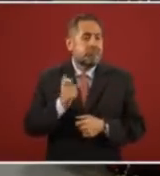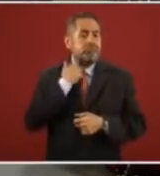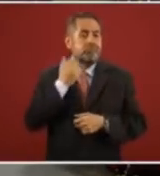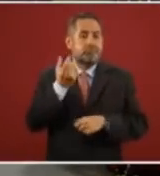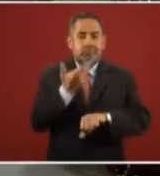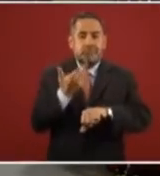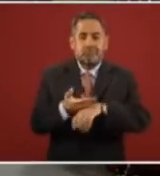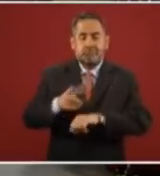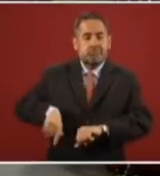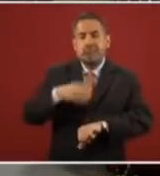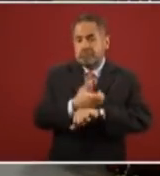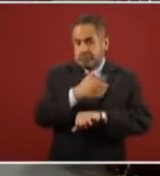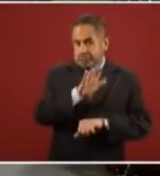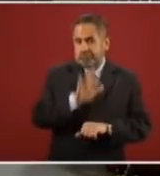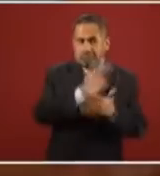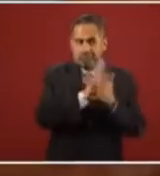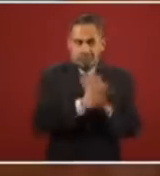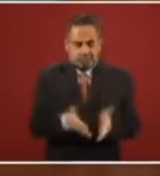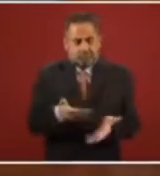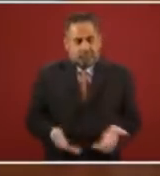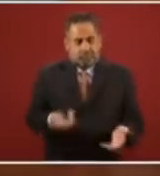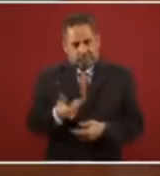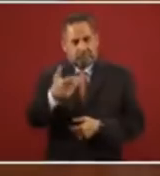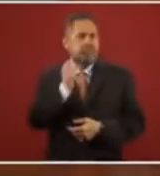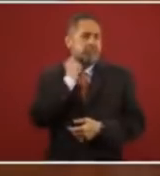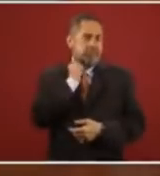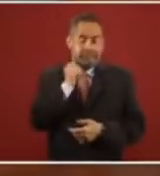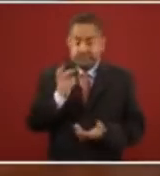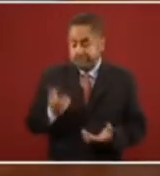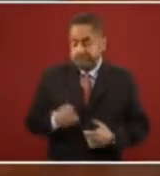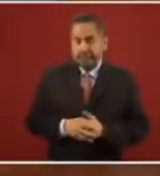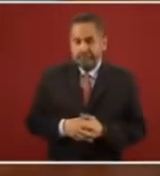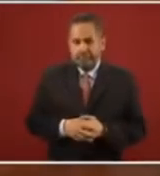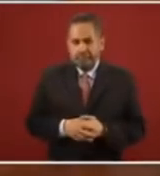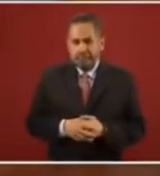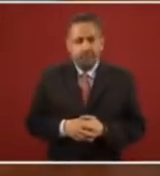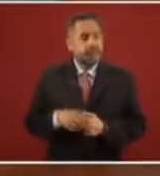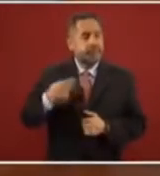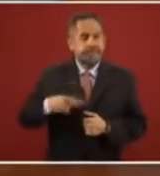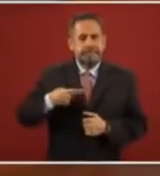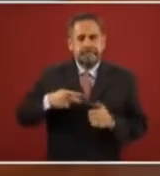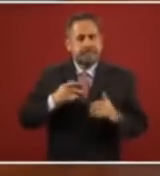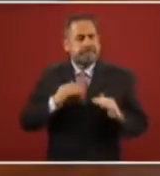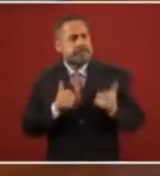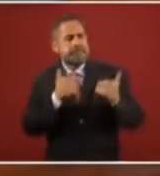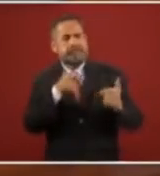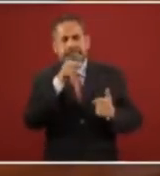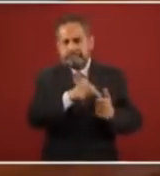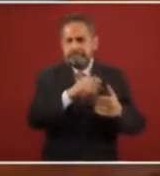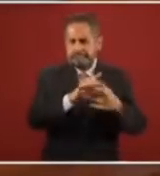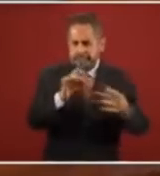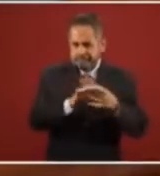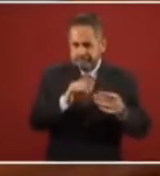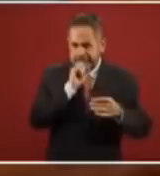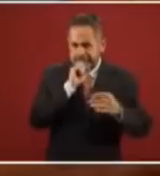exsecretario de Gobernación o senador. Pero la gente que se paró aquí afuera, que es otra parte también de la